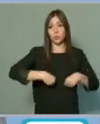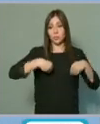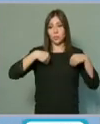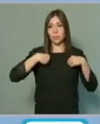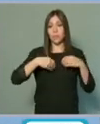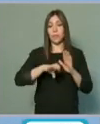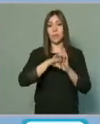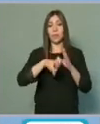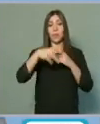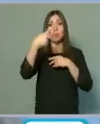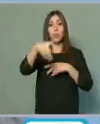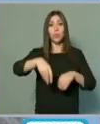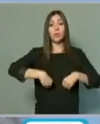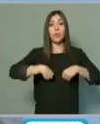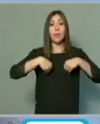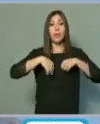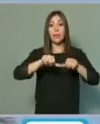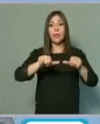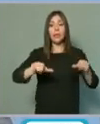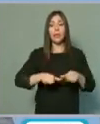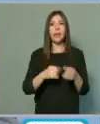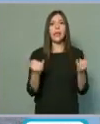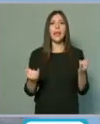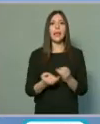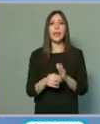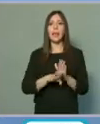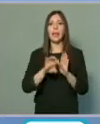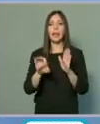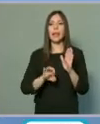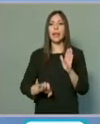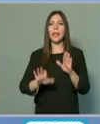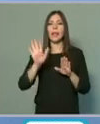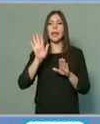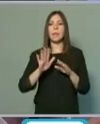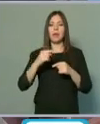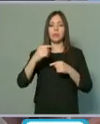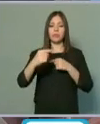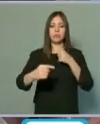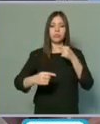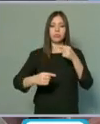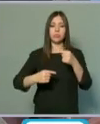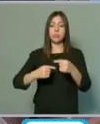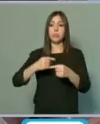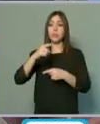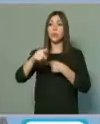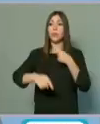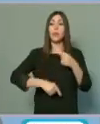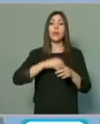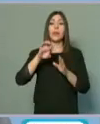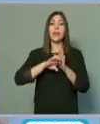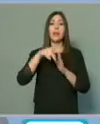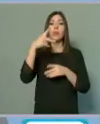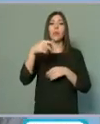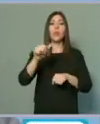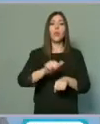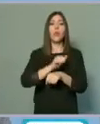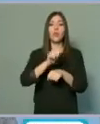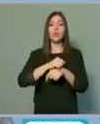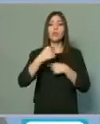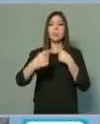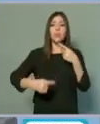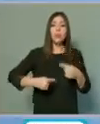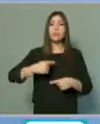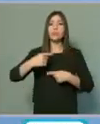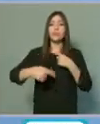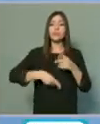Pesa, las áreas de la vida son como las ruedas de una carreta. Okay. Si tú no les das mantenimiento a las ruedas de tu coche, va a llegar un